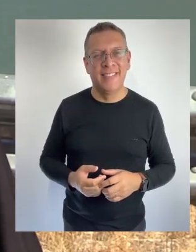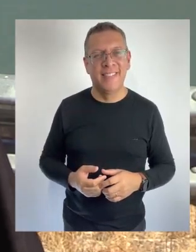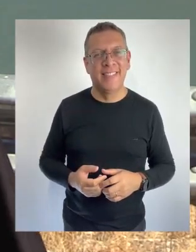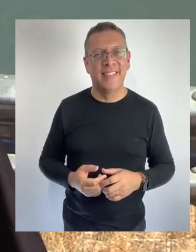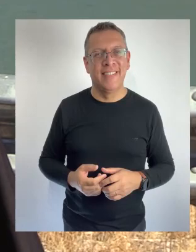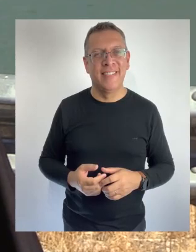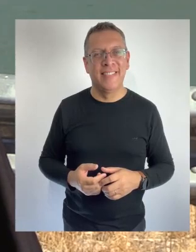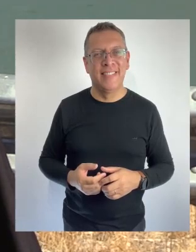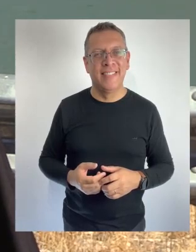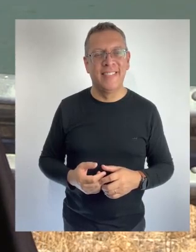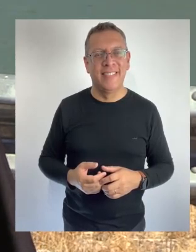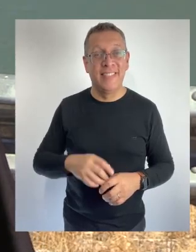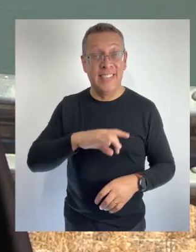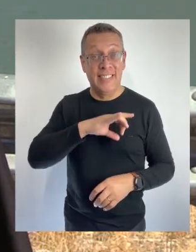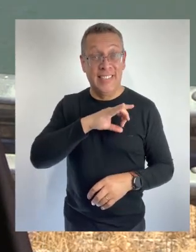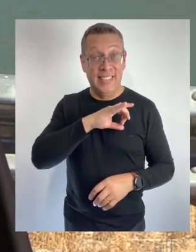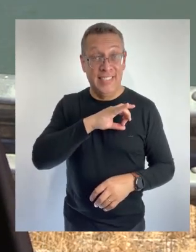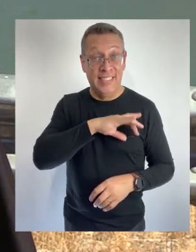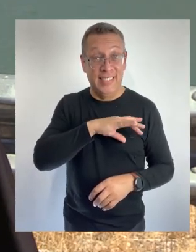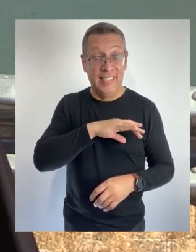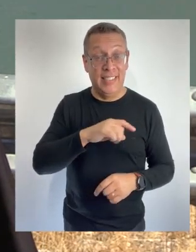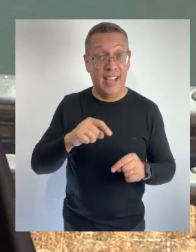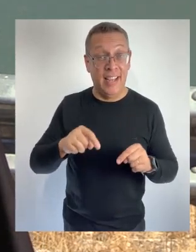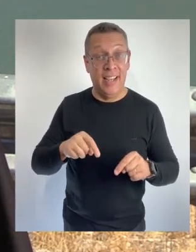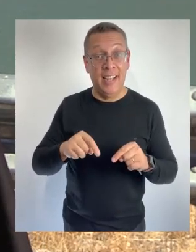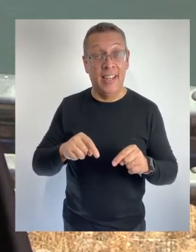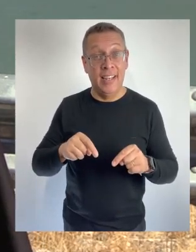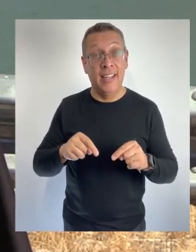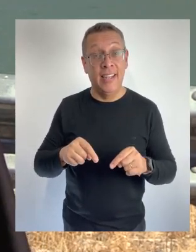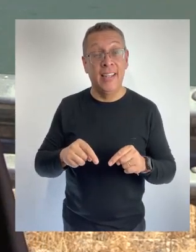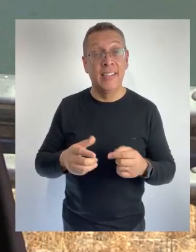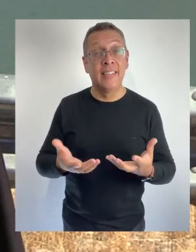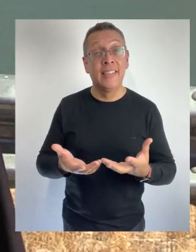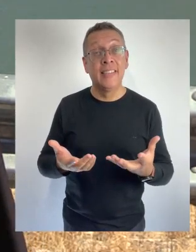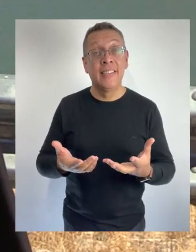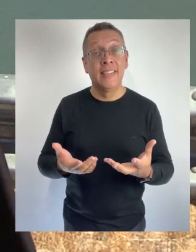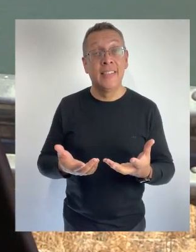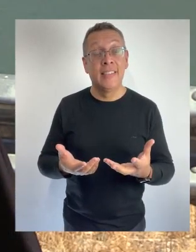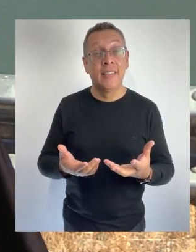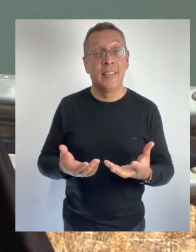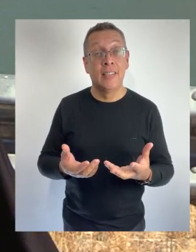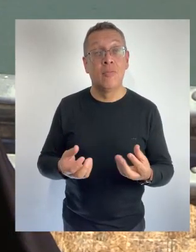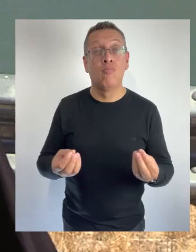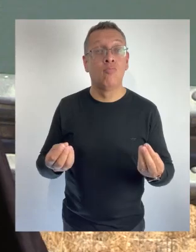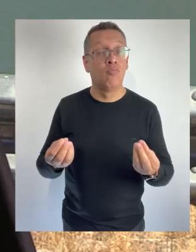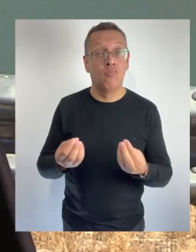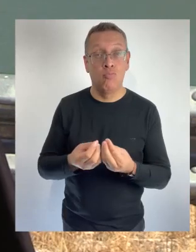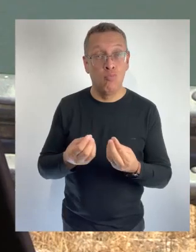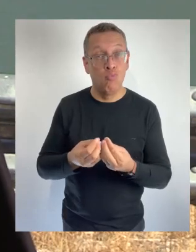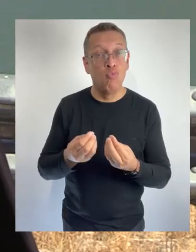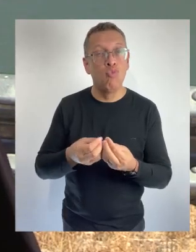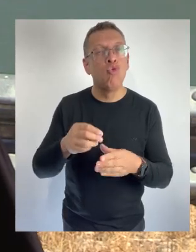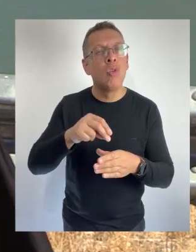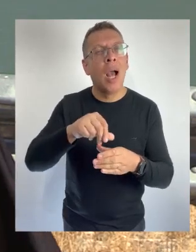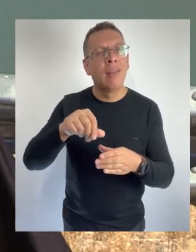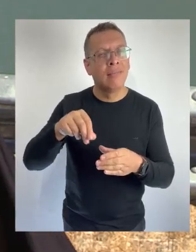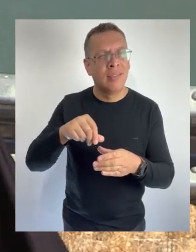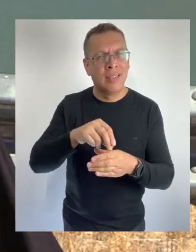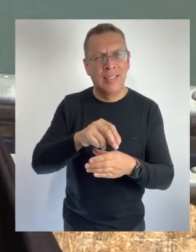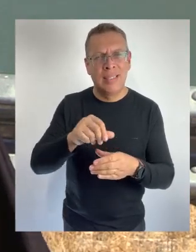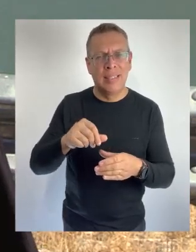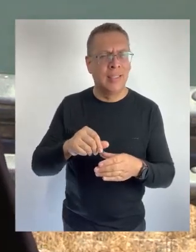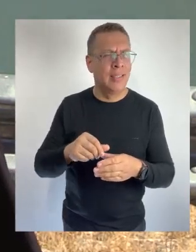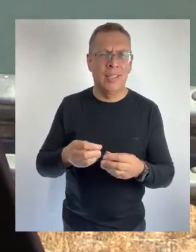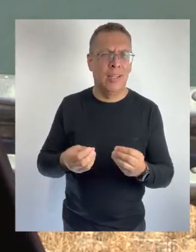en Chile se utiliza mucho sal para ello. Yo encuentro cuando llego acá que se encuentra mucho sal. Mucha sal. Ah, sí. Demasiada